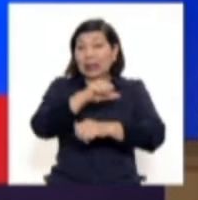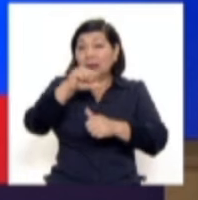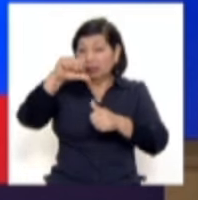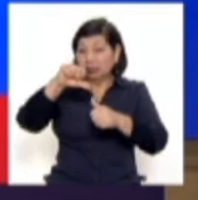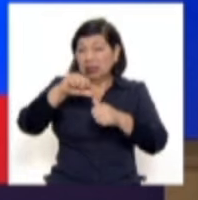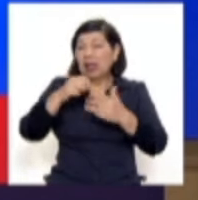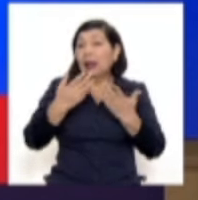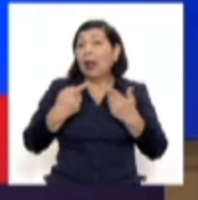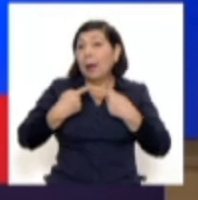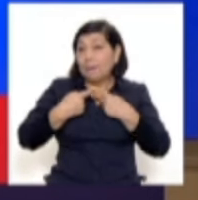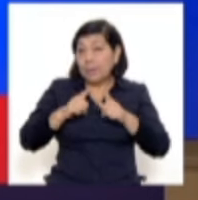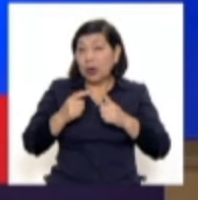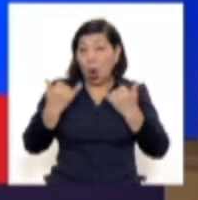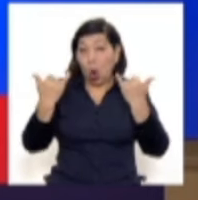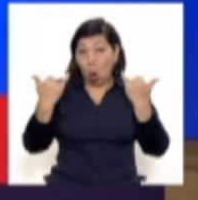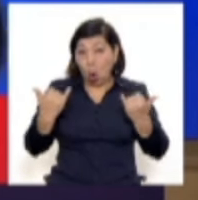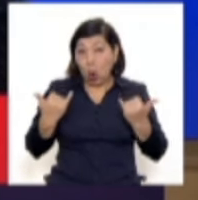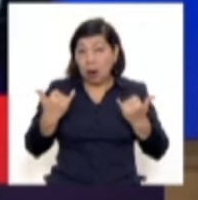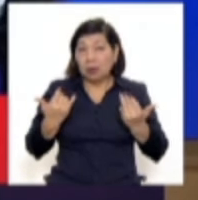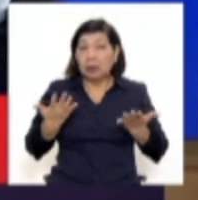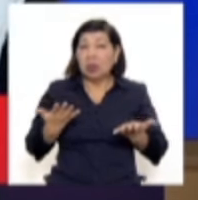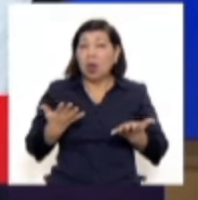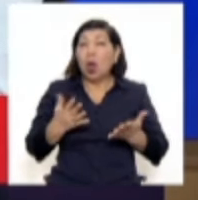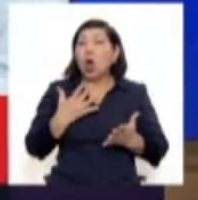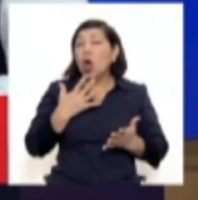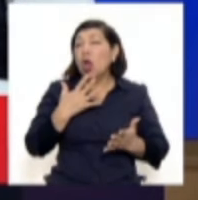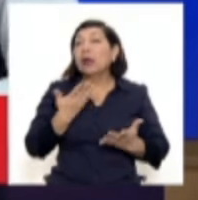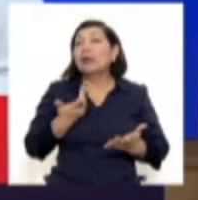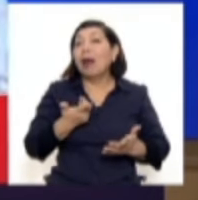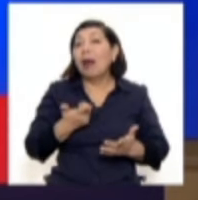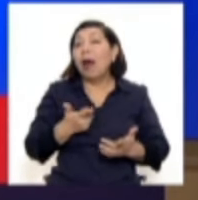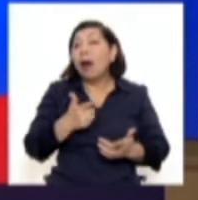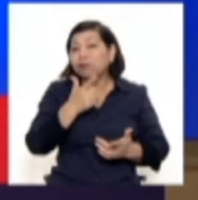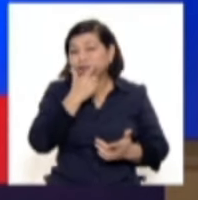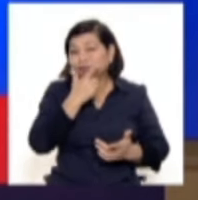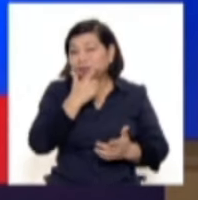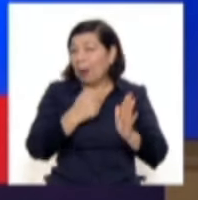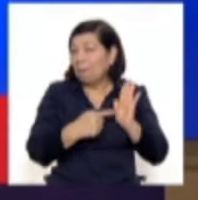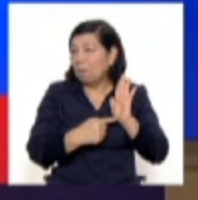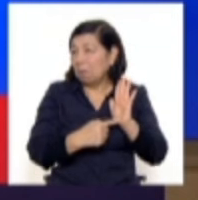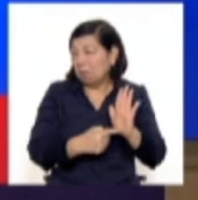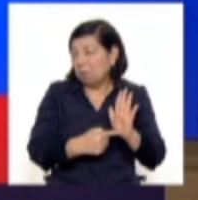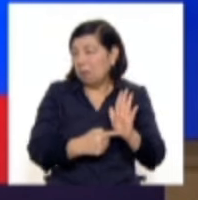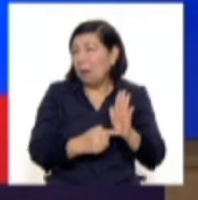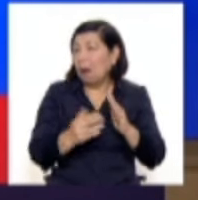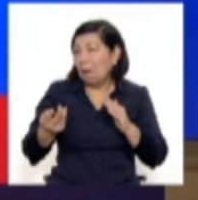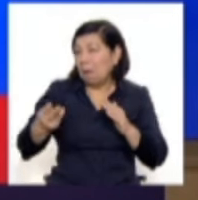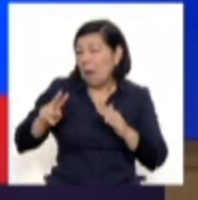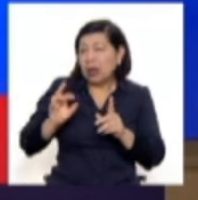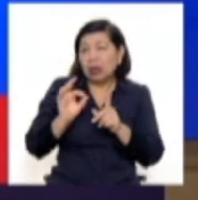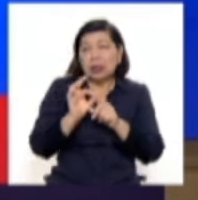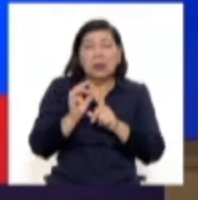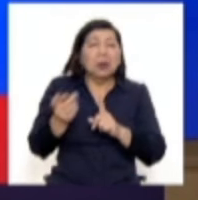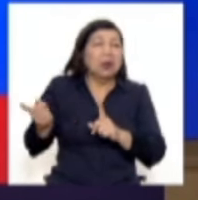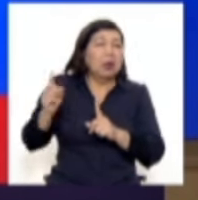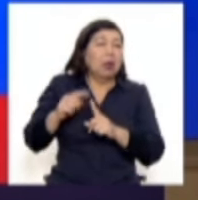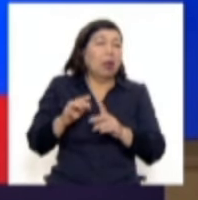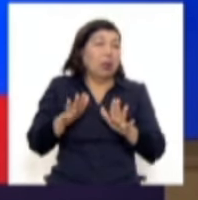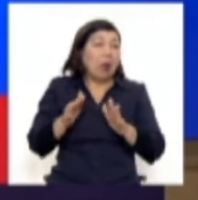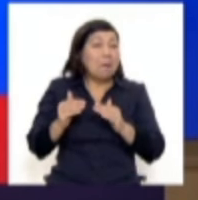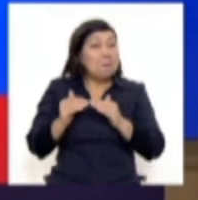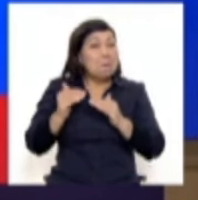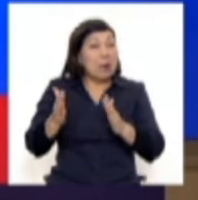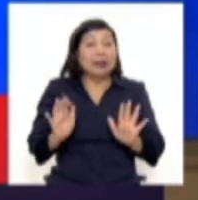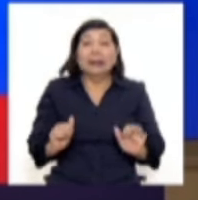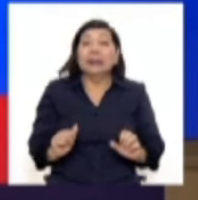centro este aviso para el día de hoy es de nivel amarillo y Esperamos que se presente un incremento de las temperaturas de hasta moderada